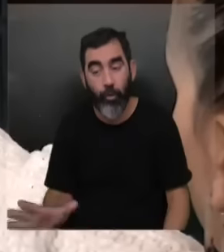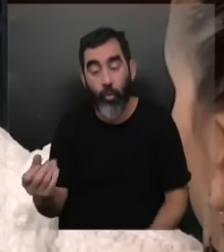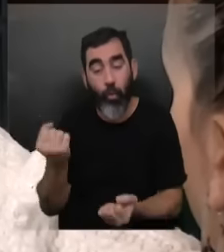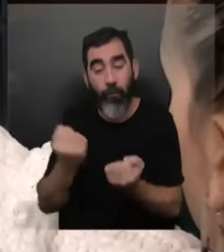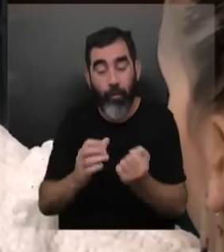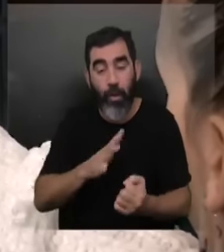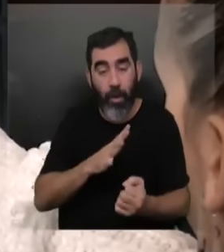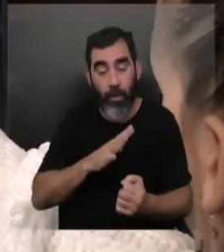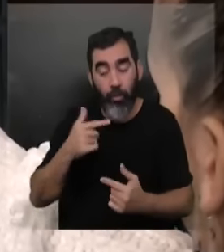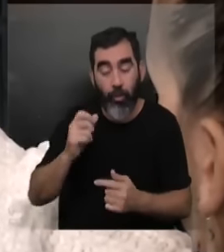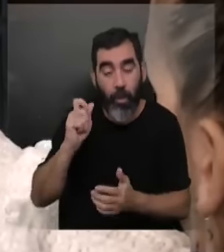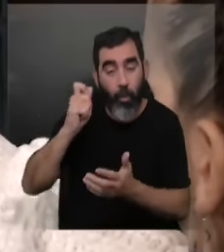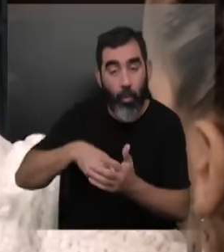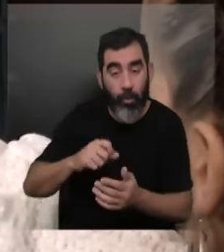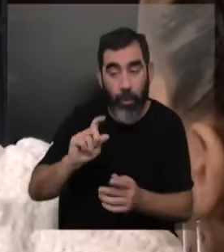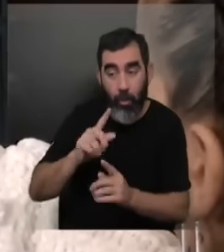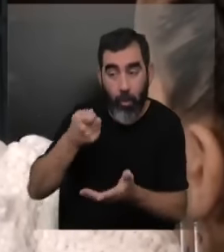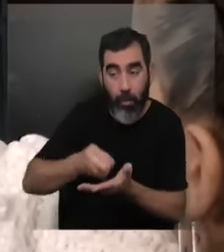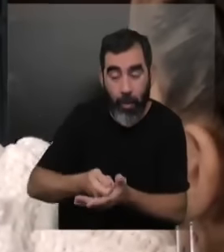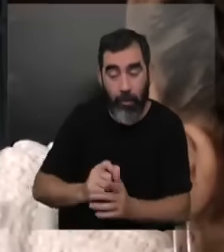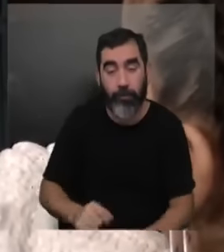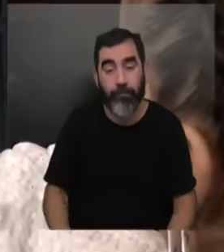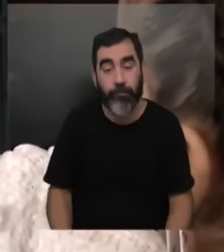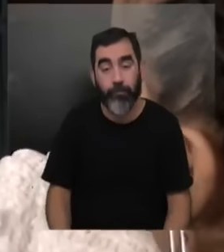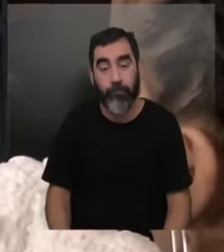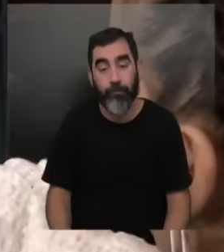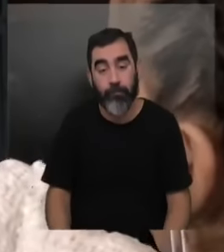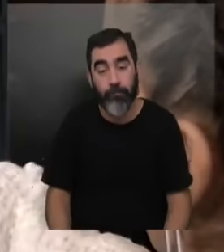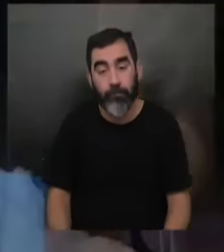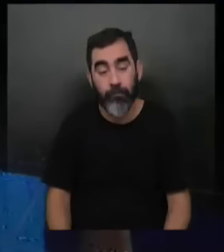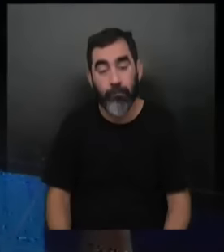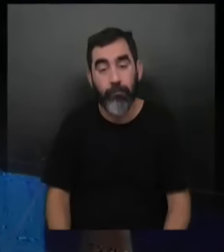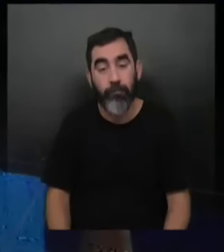eh infracciones incidencias que requieren ser vistas y